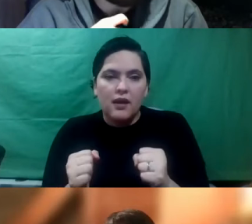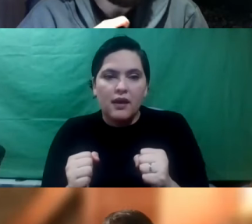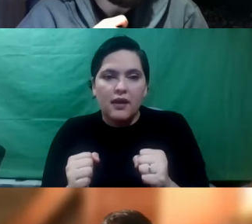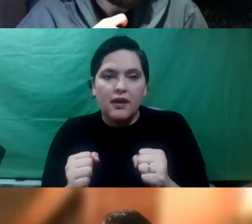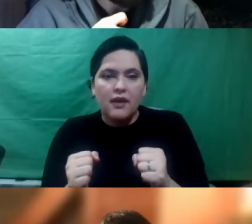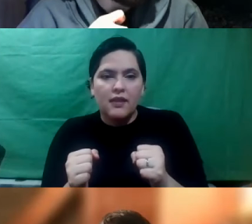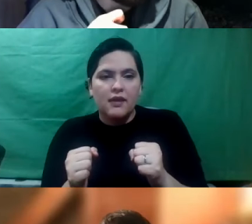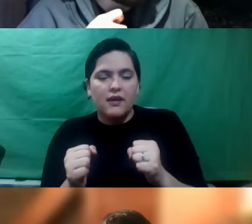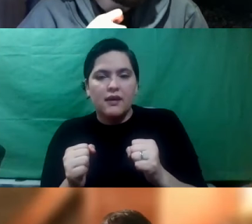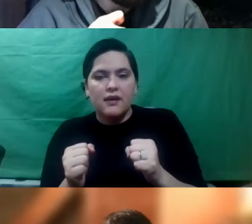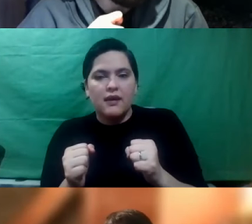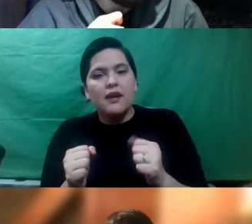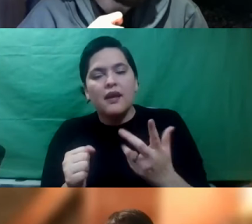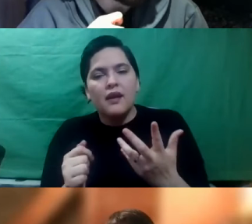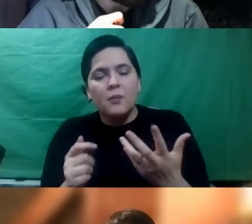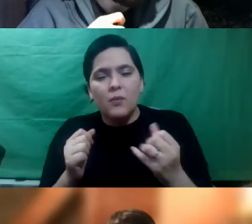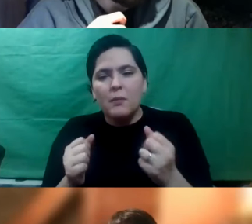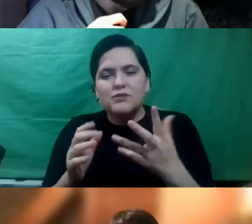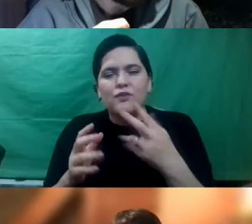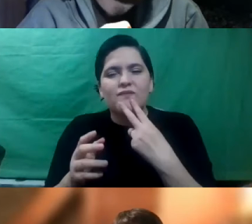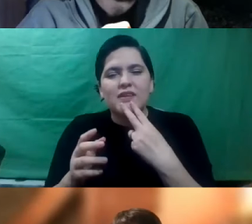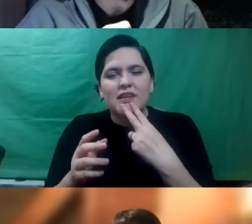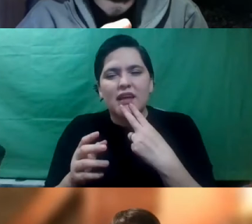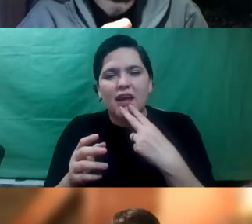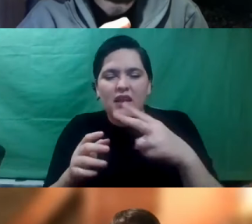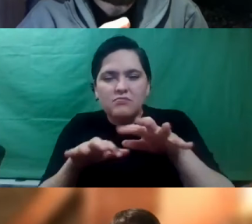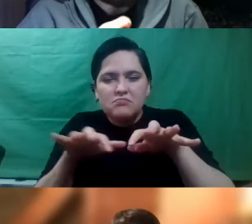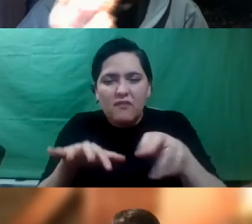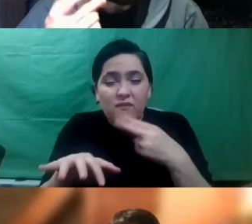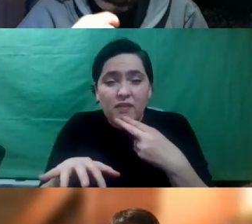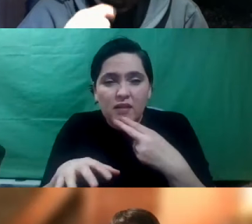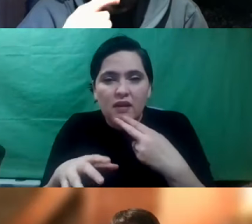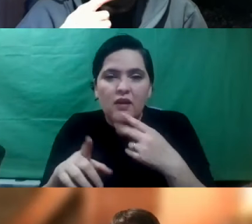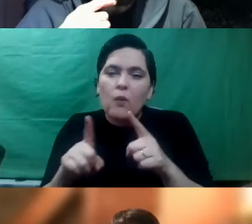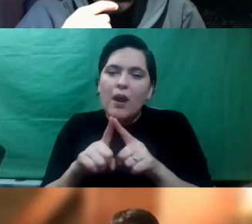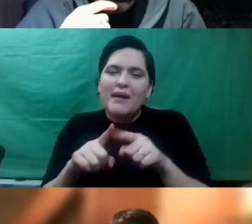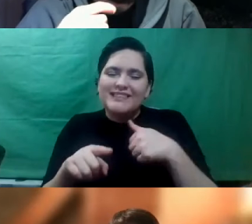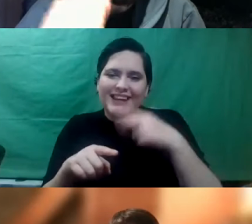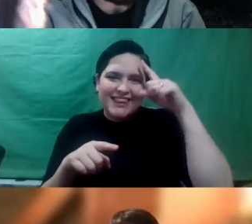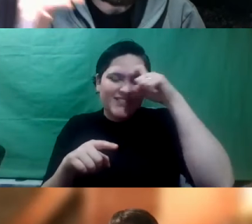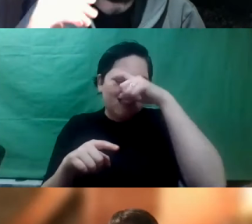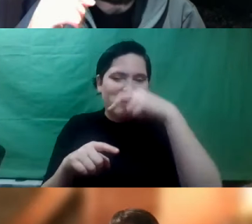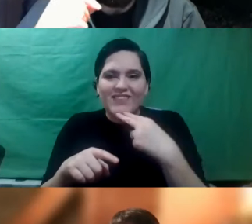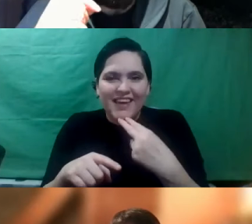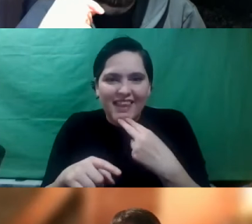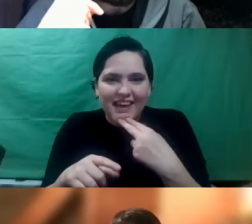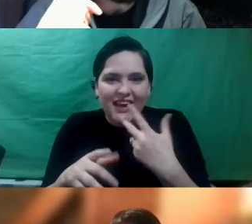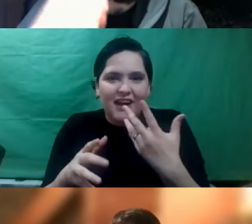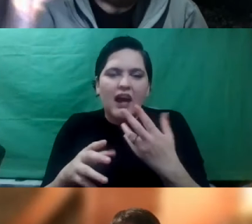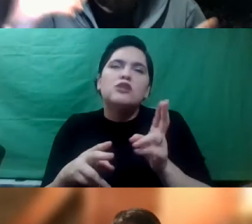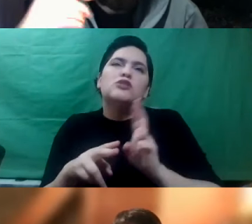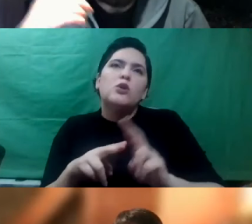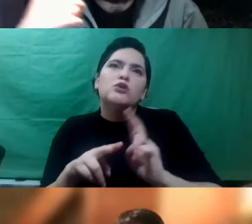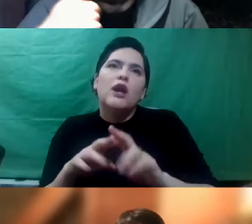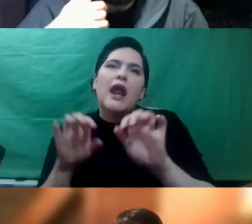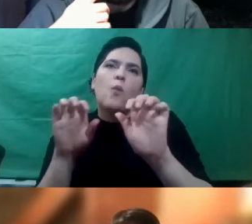vida y bastante como rindiendo harto honores a la complejidad de la vida, no pretendiendo solucionar el problema con un par de ecuaciones,